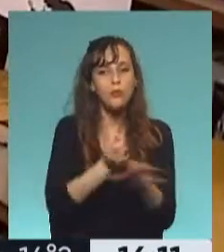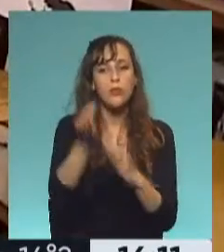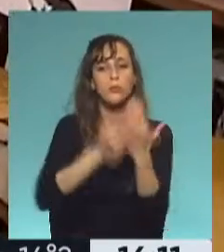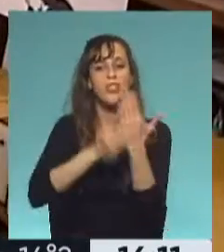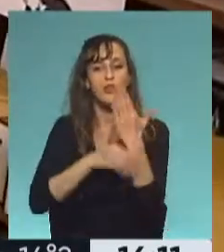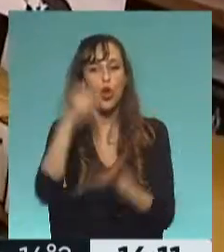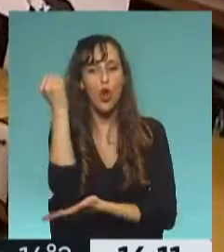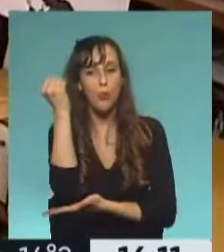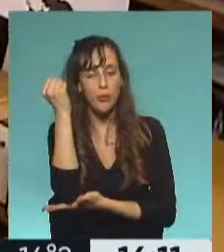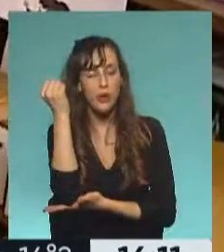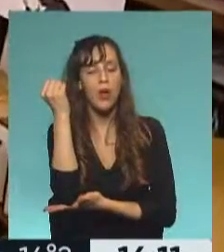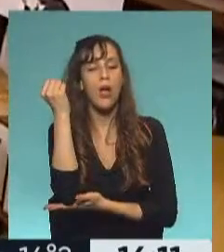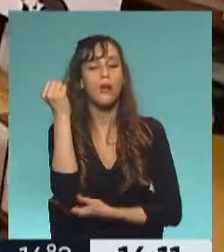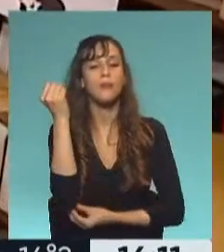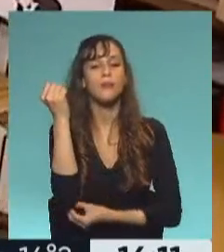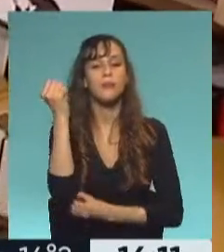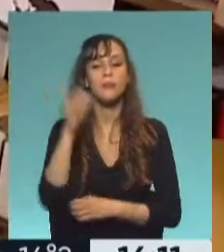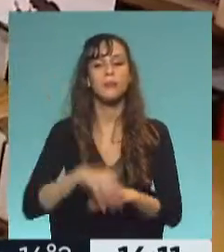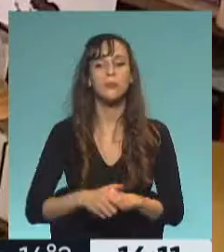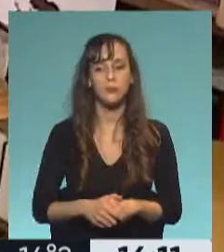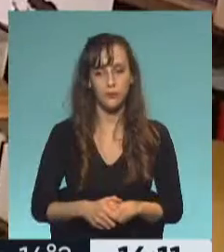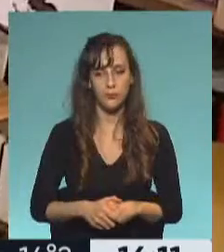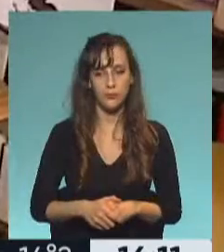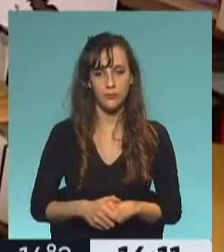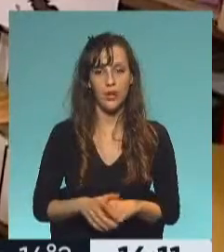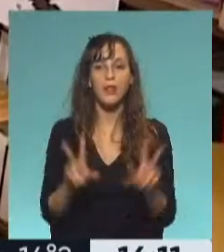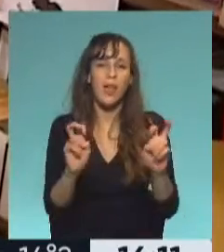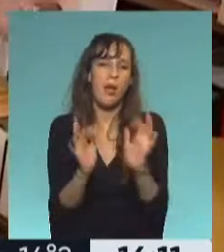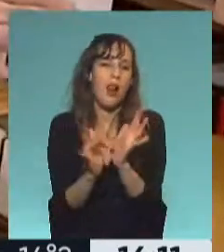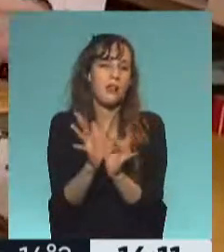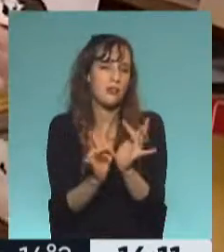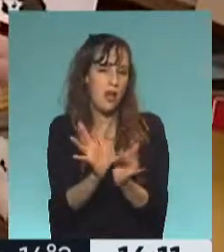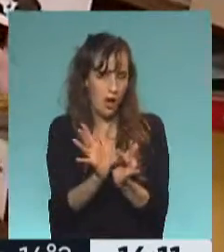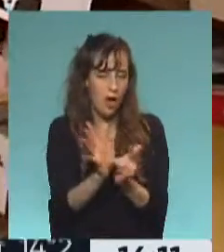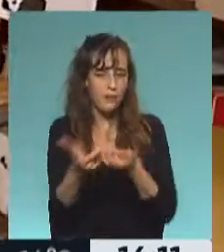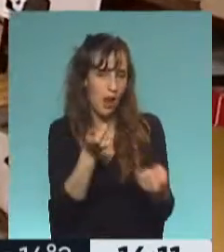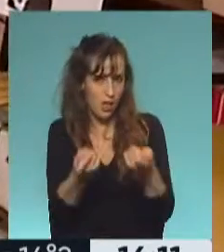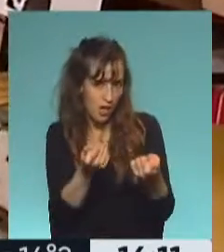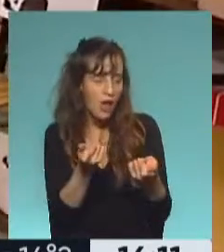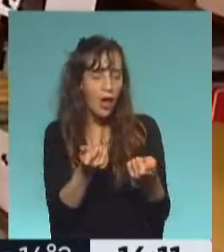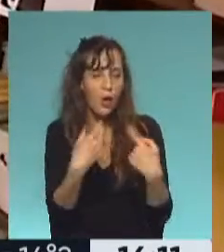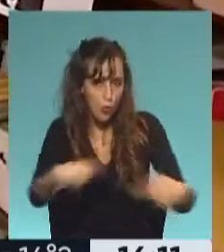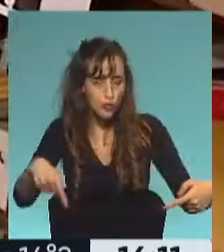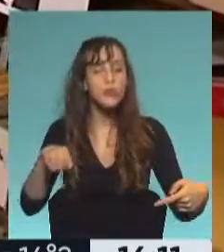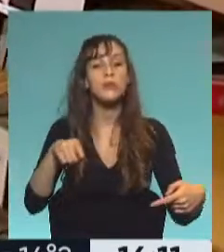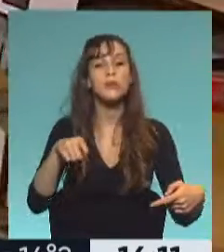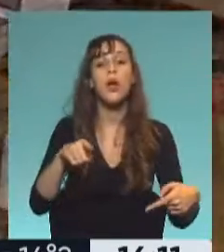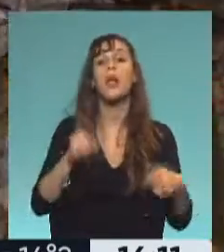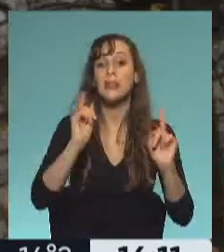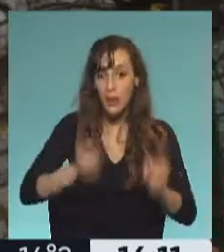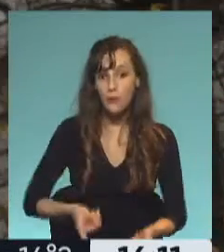estaba administrando los bienes del arzobispado. Y, obviamente, Monseñor Jorge